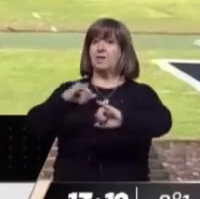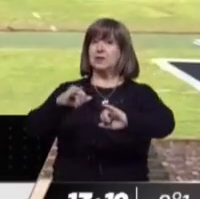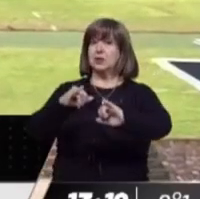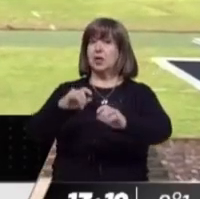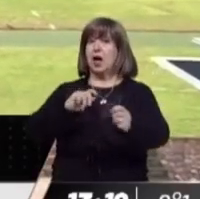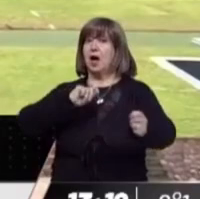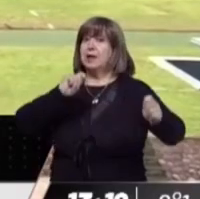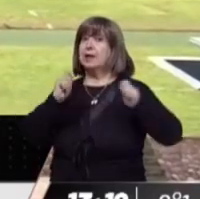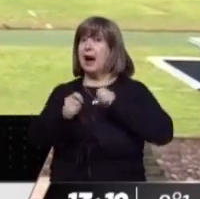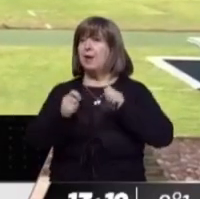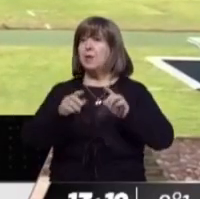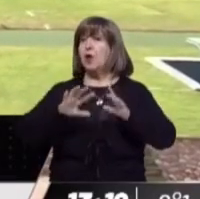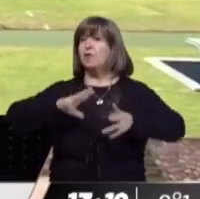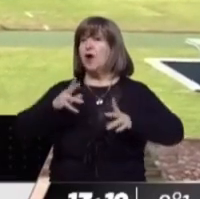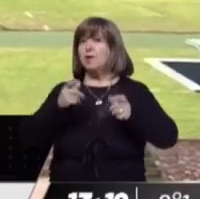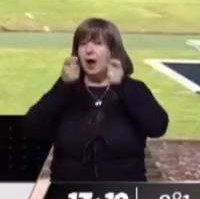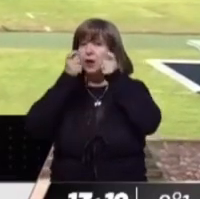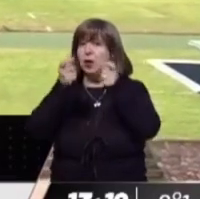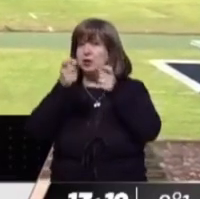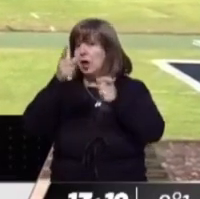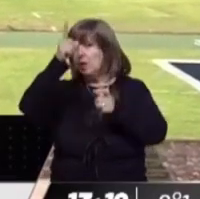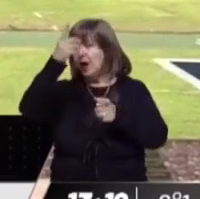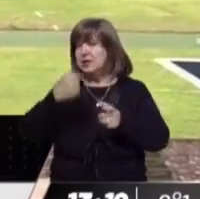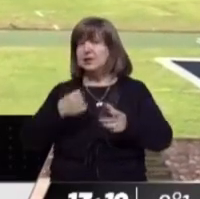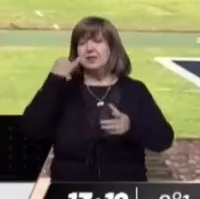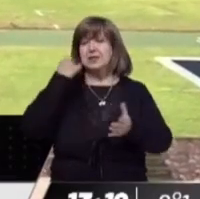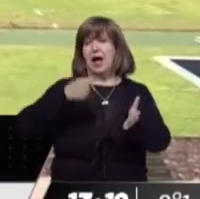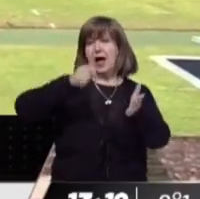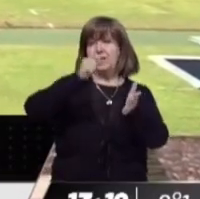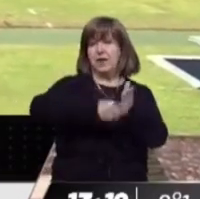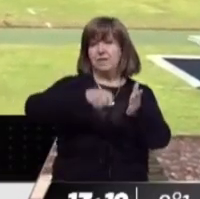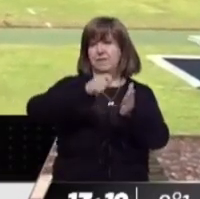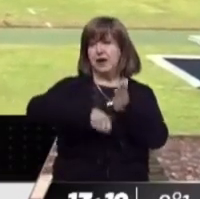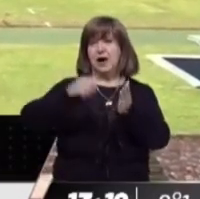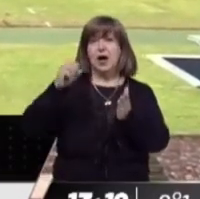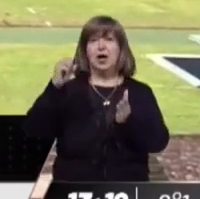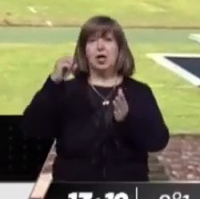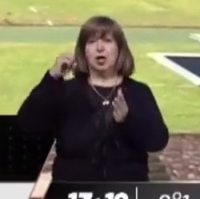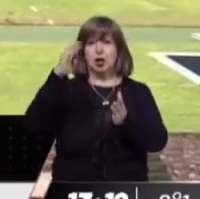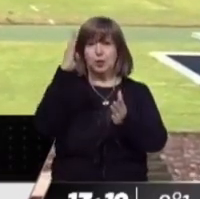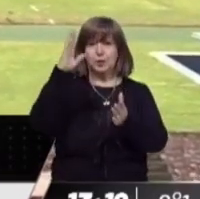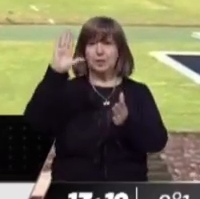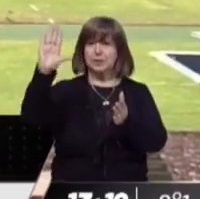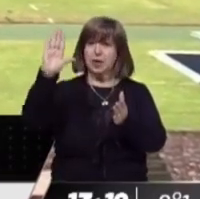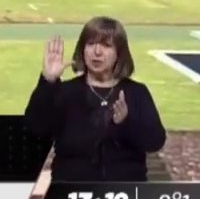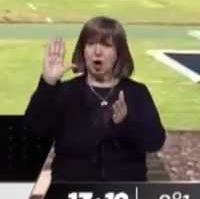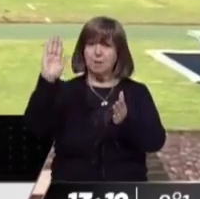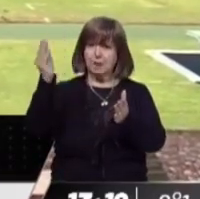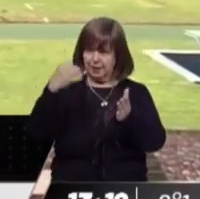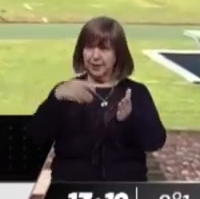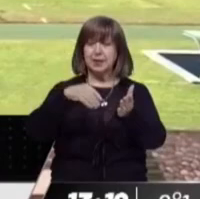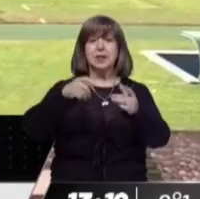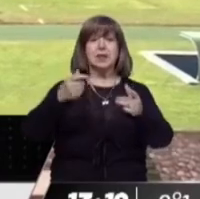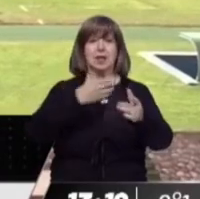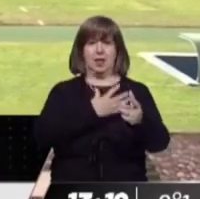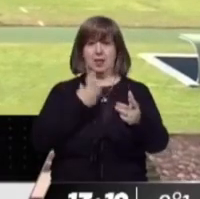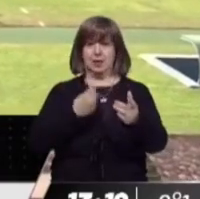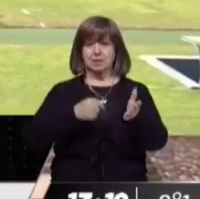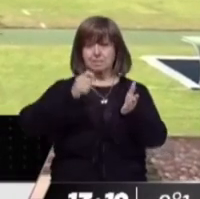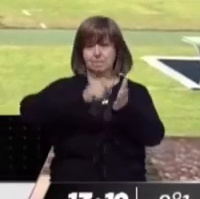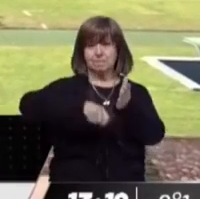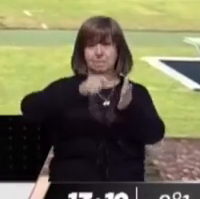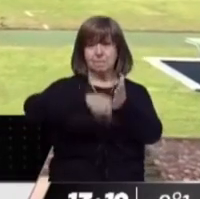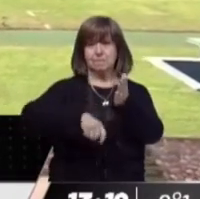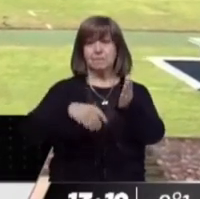cambi en el operativo le hizo firmar un acta de compromiso al club que por supuesto tiene su responsabilidad también Más allá del